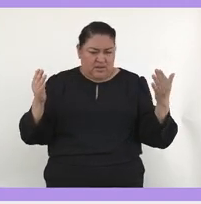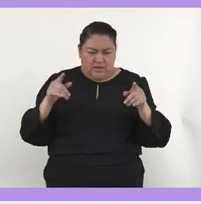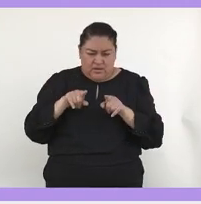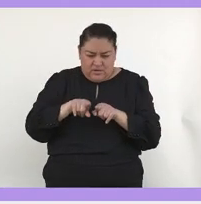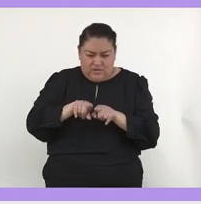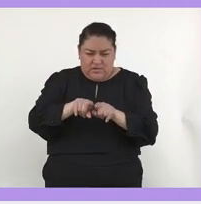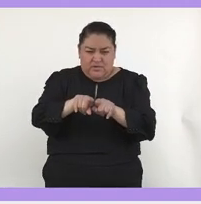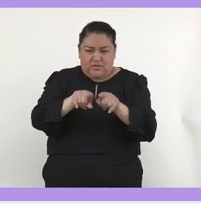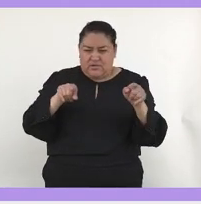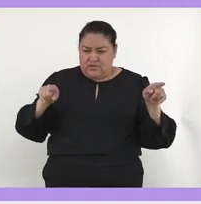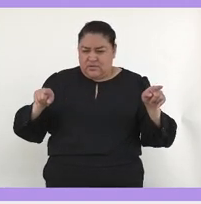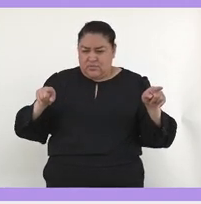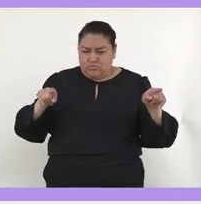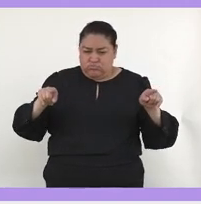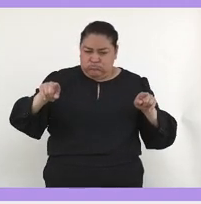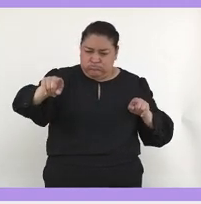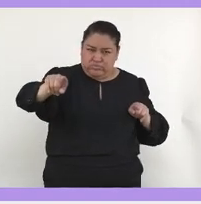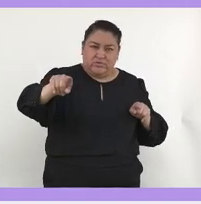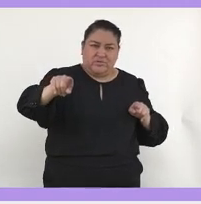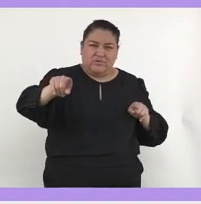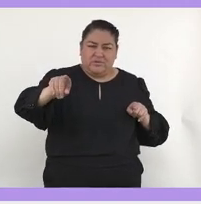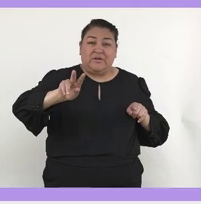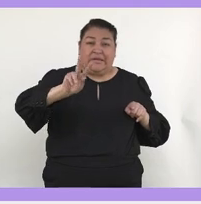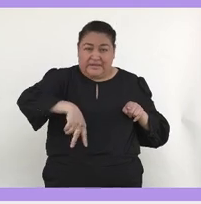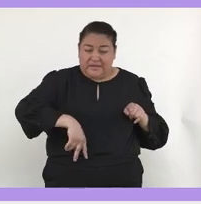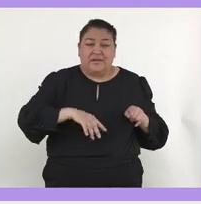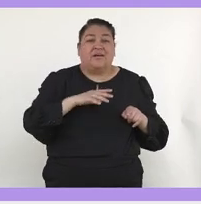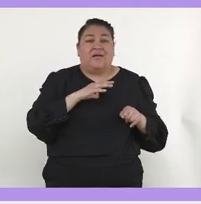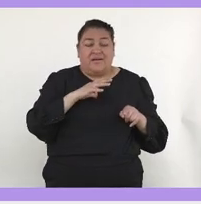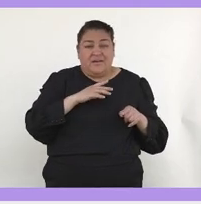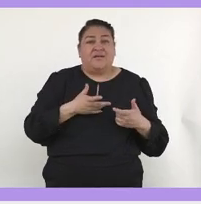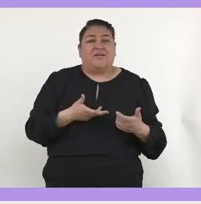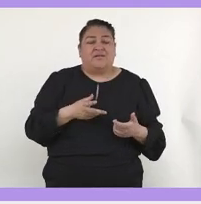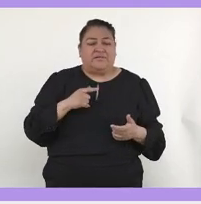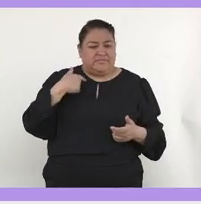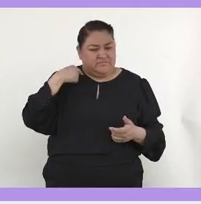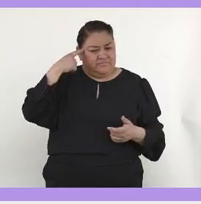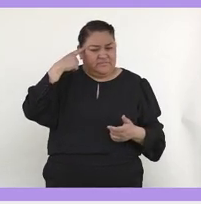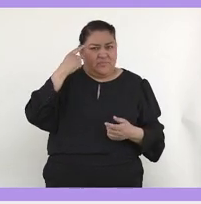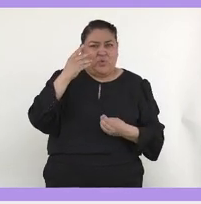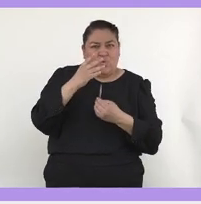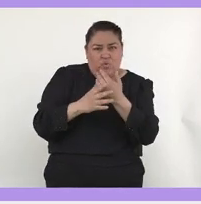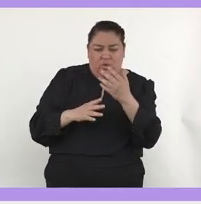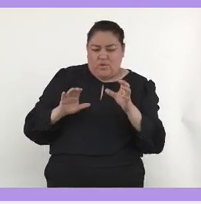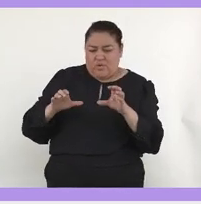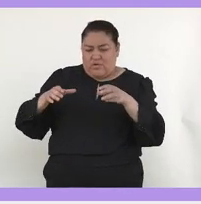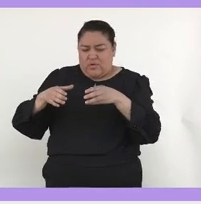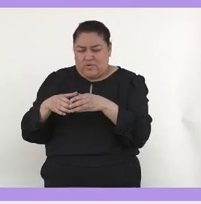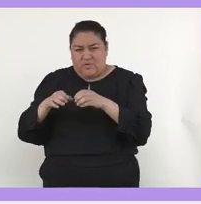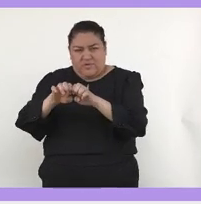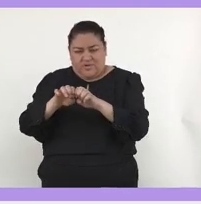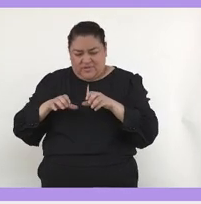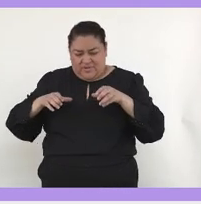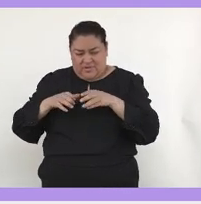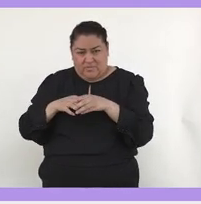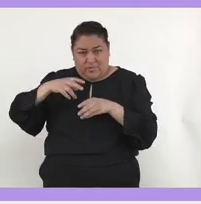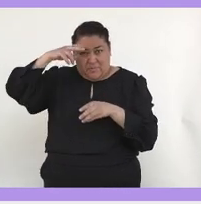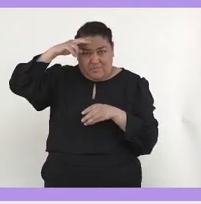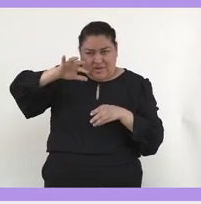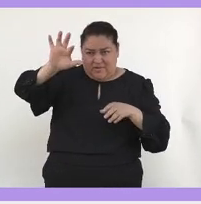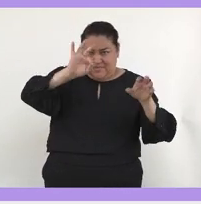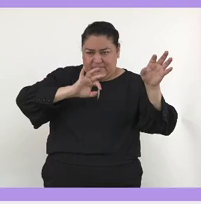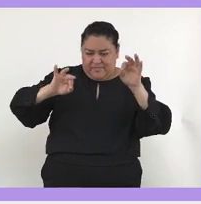ha sido mayor que el masculino y Considero que al crear un nuevo departamento de selecciones nacionales femeniles